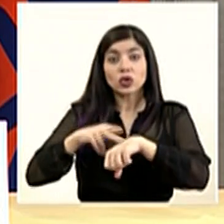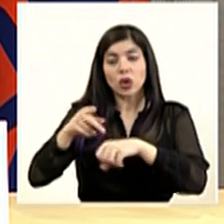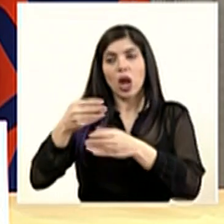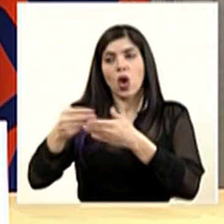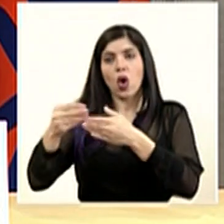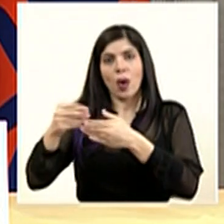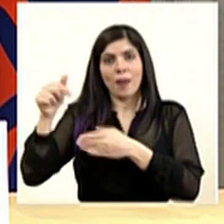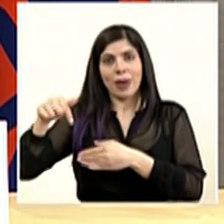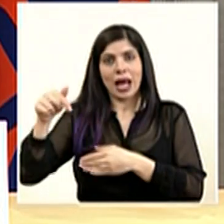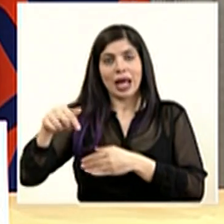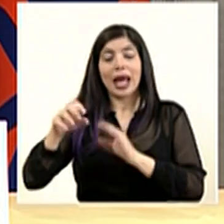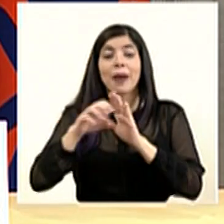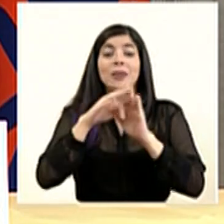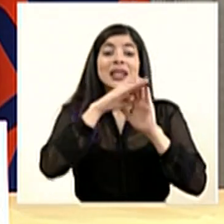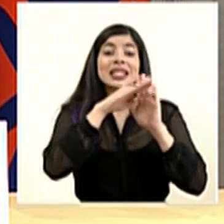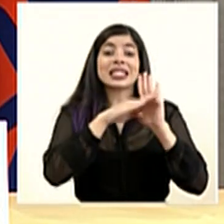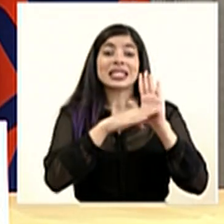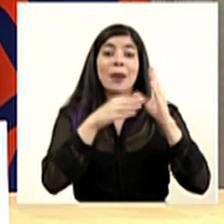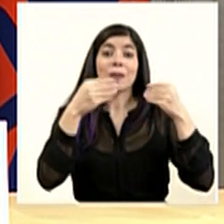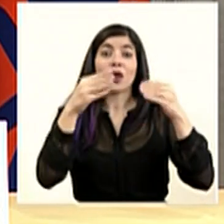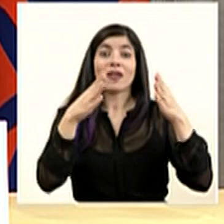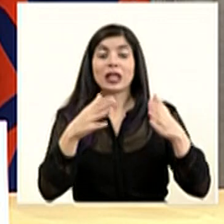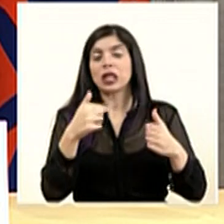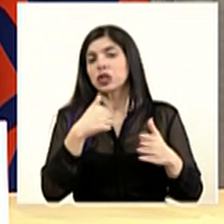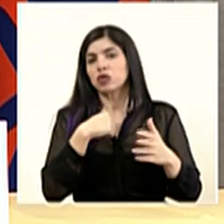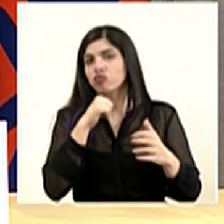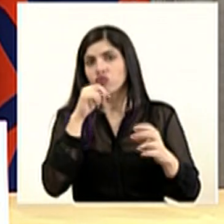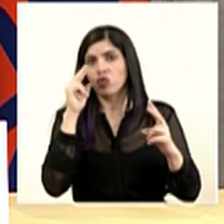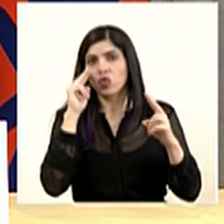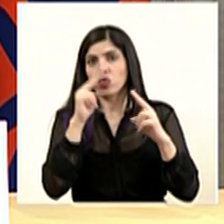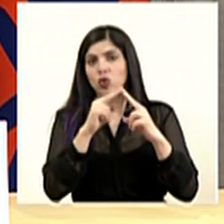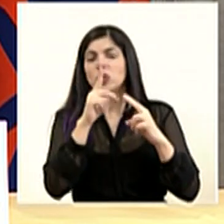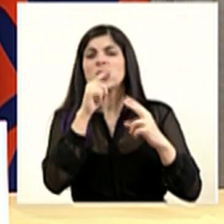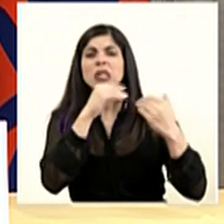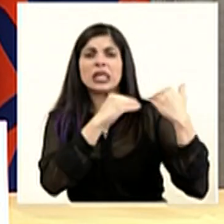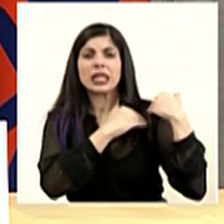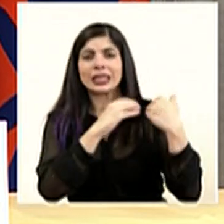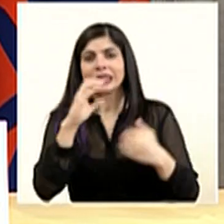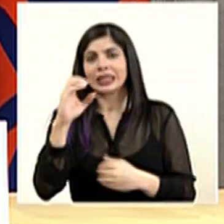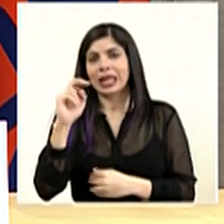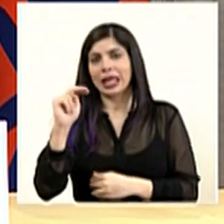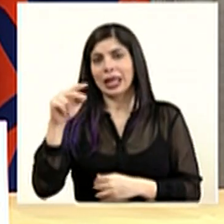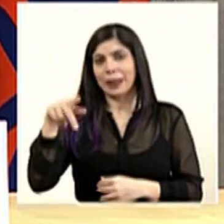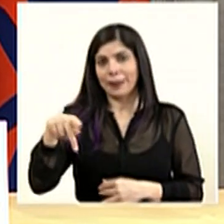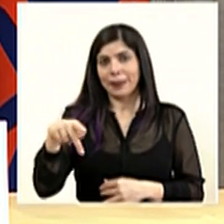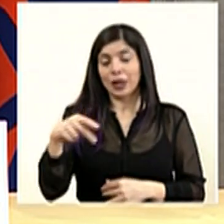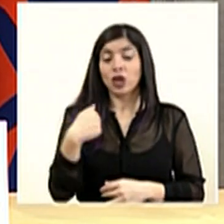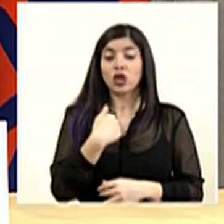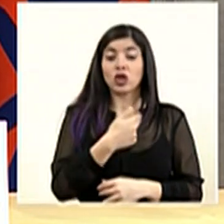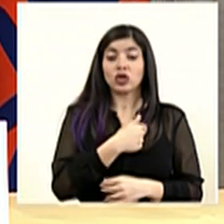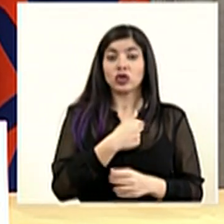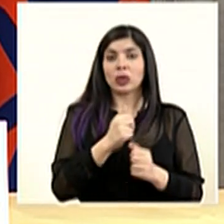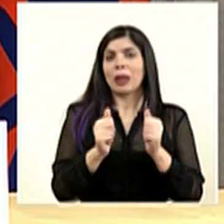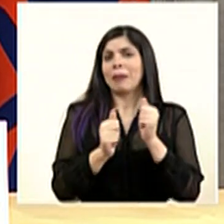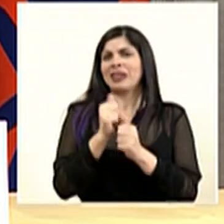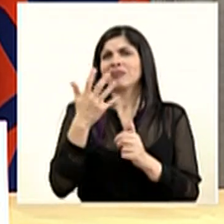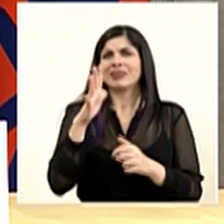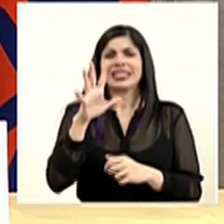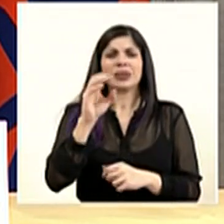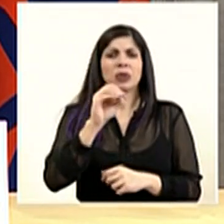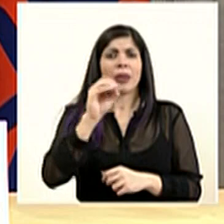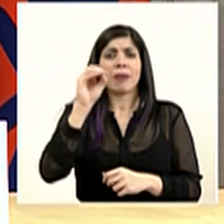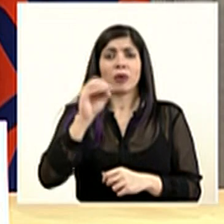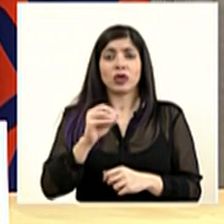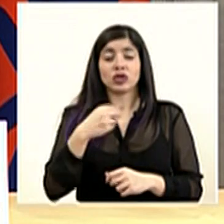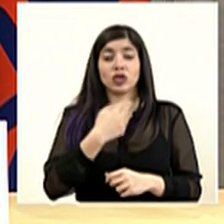los proveedores yo no la conozco, la maneja el CNP y nosotros una buena parte, casi que el 50%